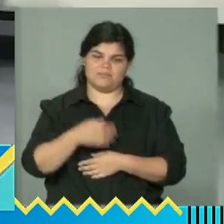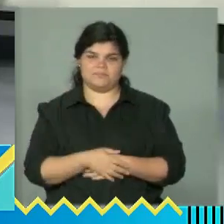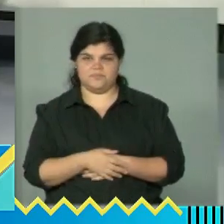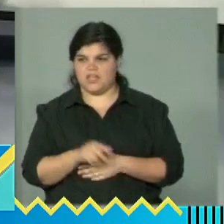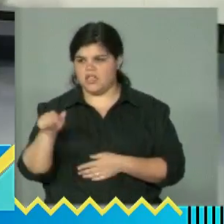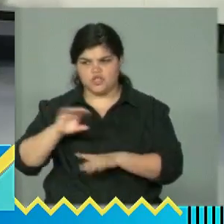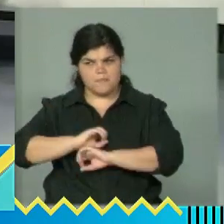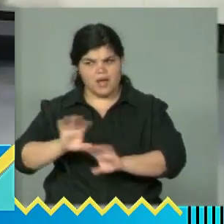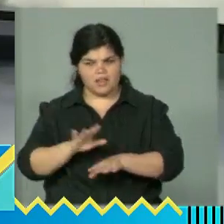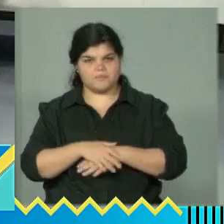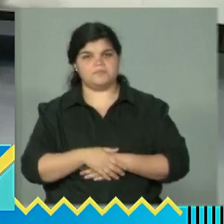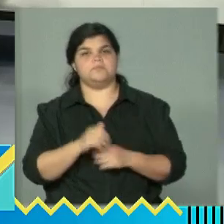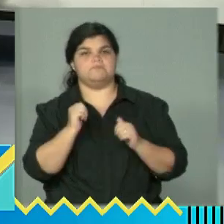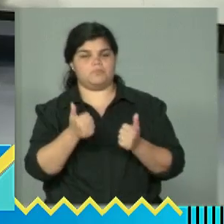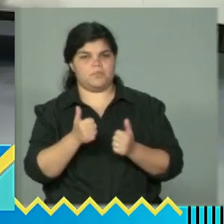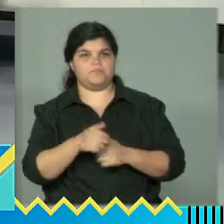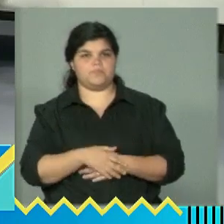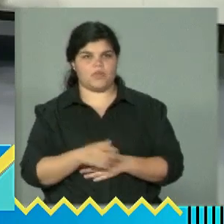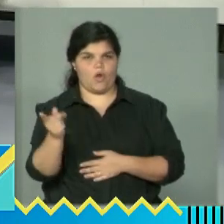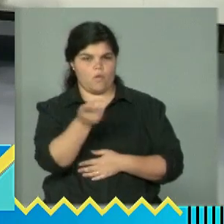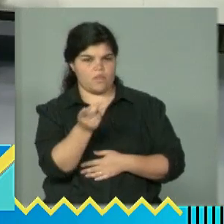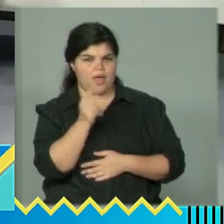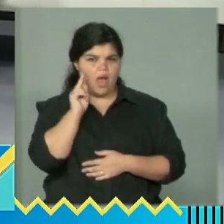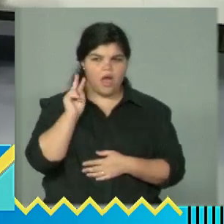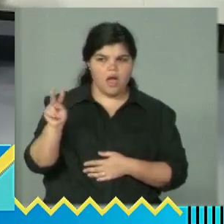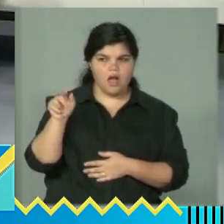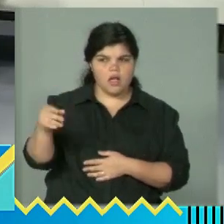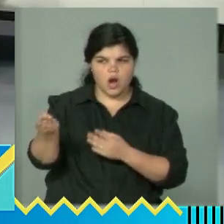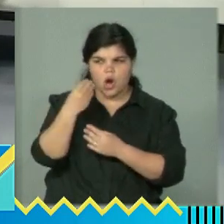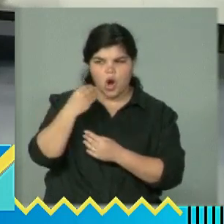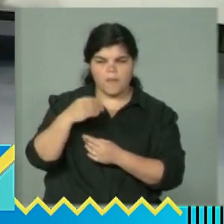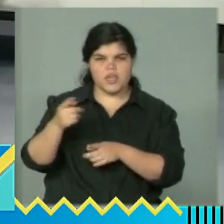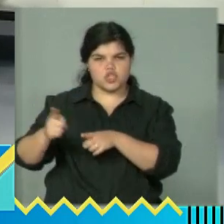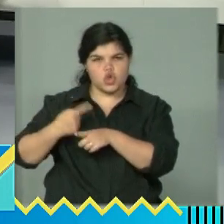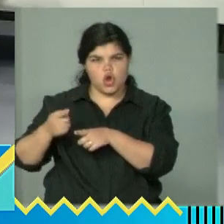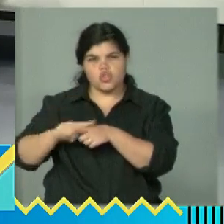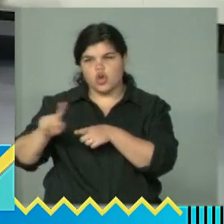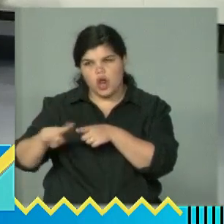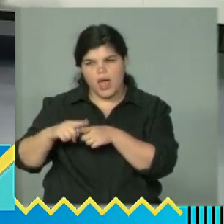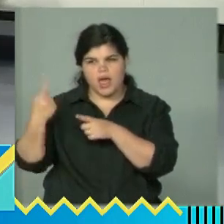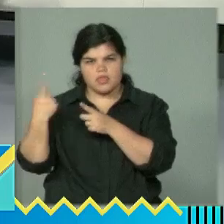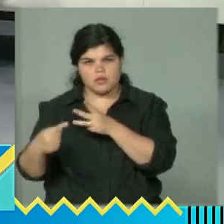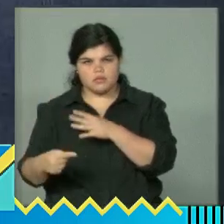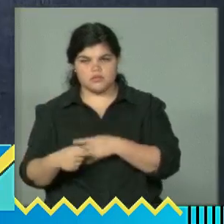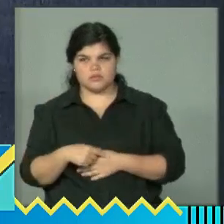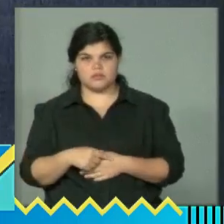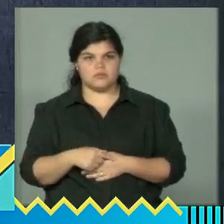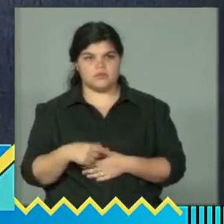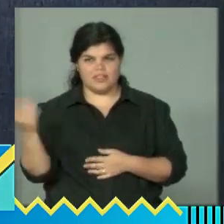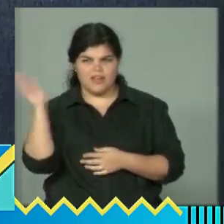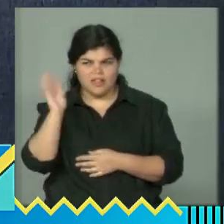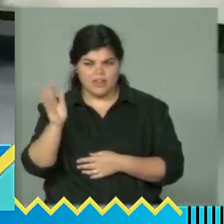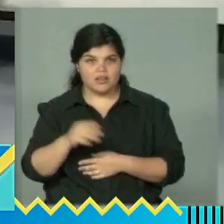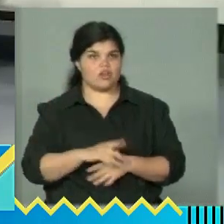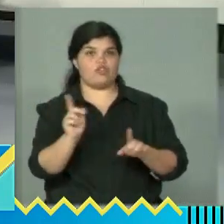es malo. Claro. ¿Y ustedes se retan entre ustedes cuando ven que uno está comiendo, no sé, demasiado chocolate? No, al contrario. Que nos